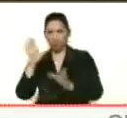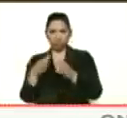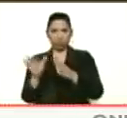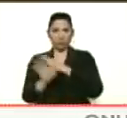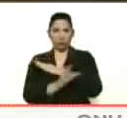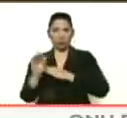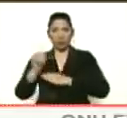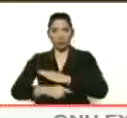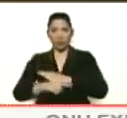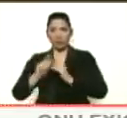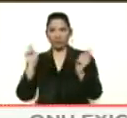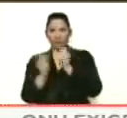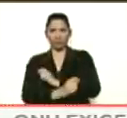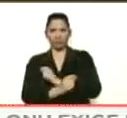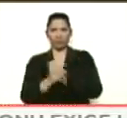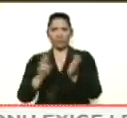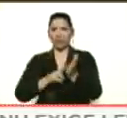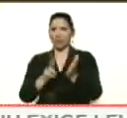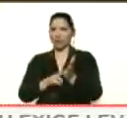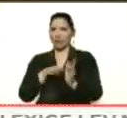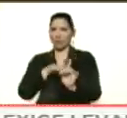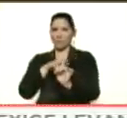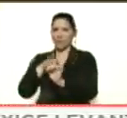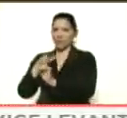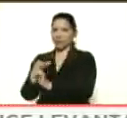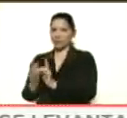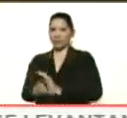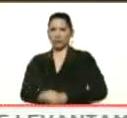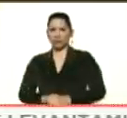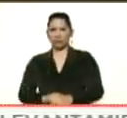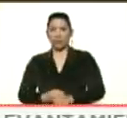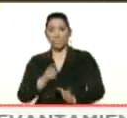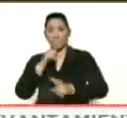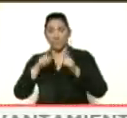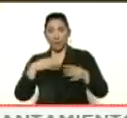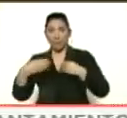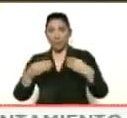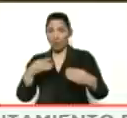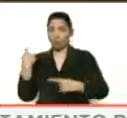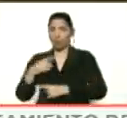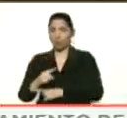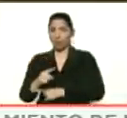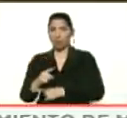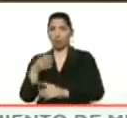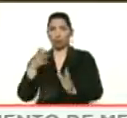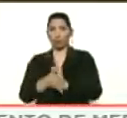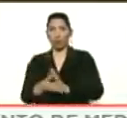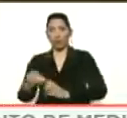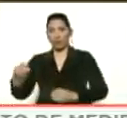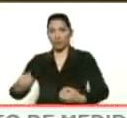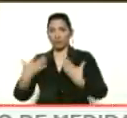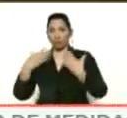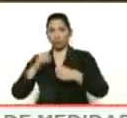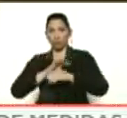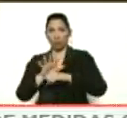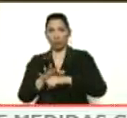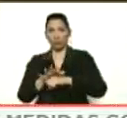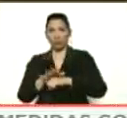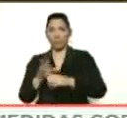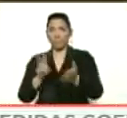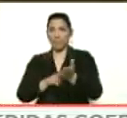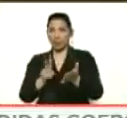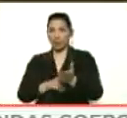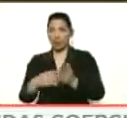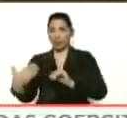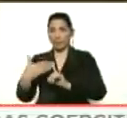frontera, sino que se convierte en una verdadera amenaza el mal manejo que se ha tenido de la infección por COVID-19, una verdadera amenaza